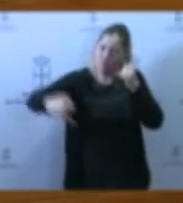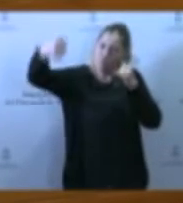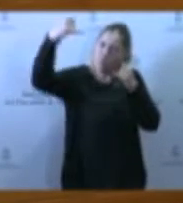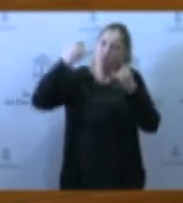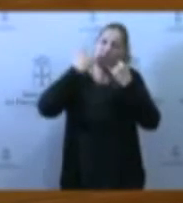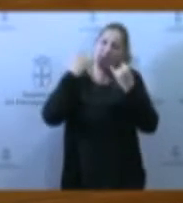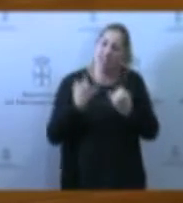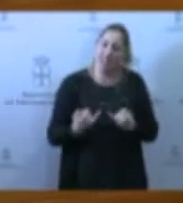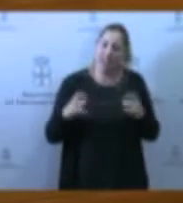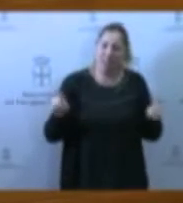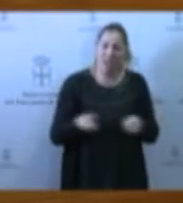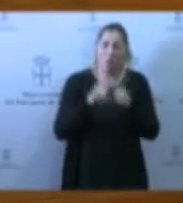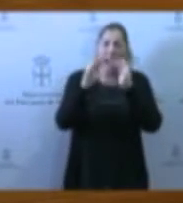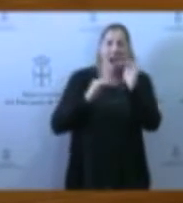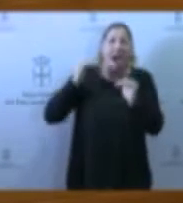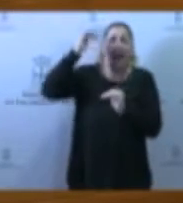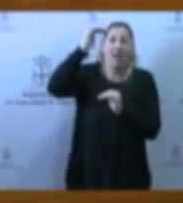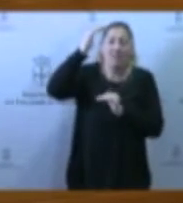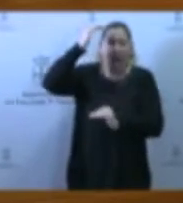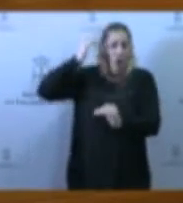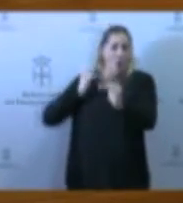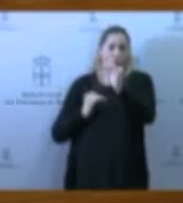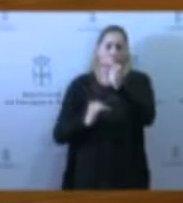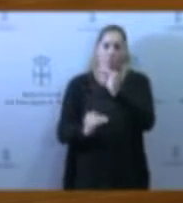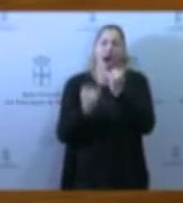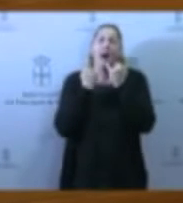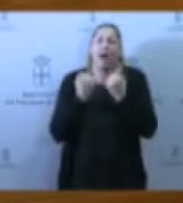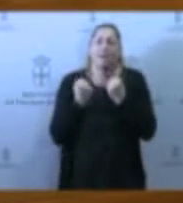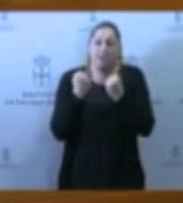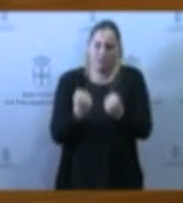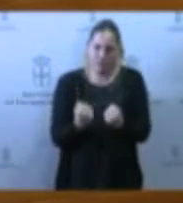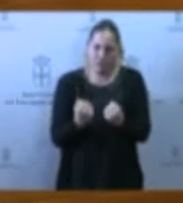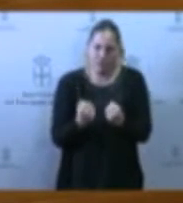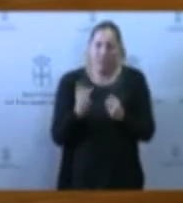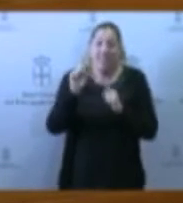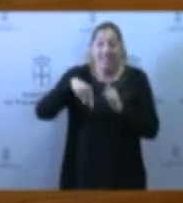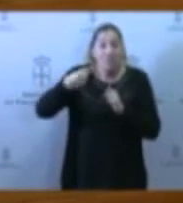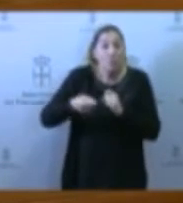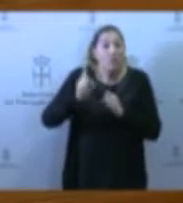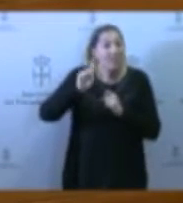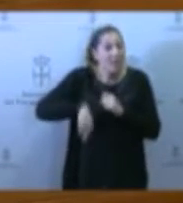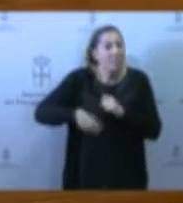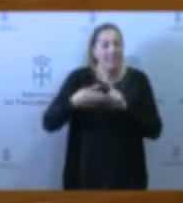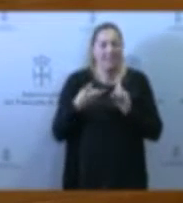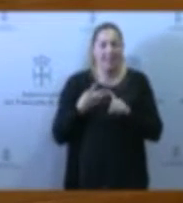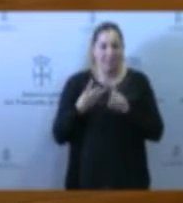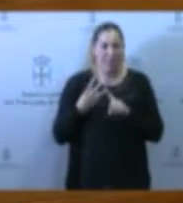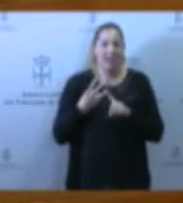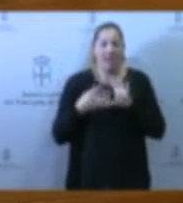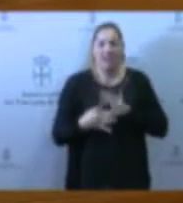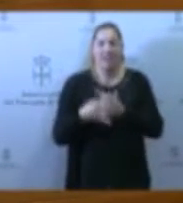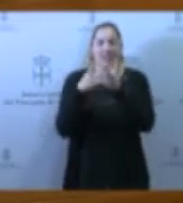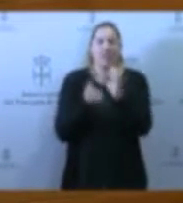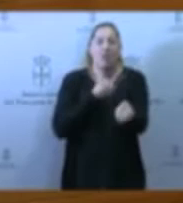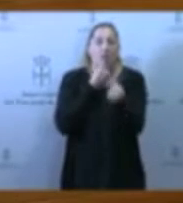baja tensión. Luego, esas consideraciones, hagámoslas también. Y luego hagamos una tercera que tiene que ver con los